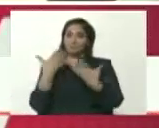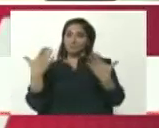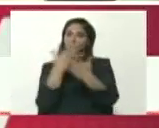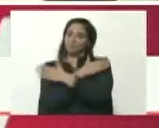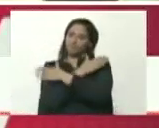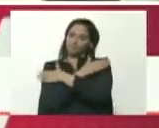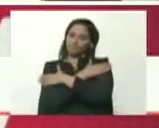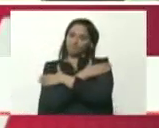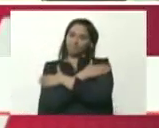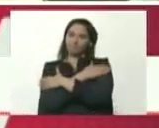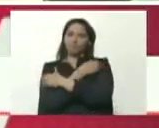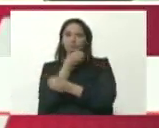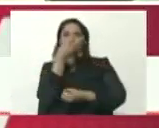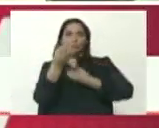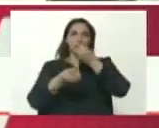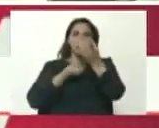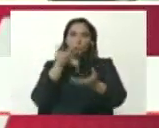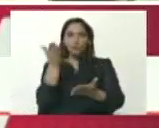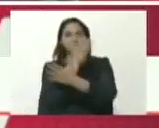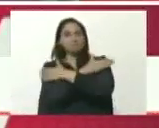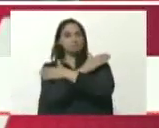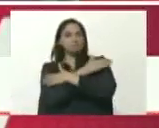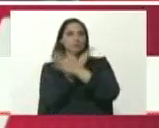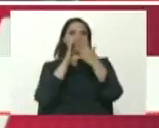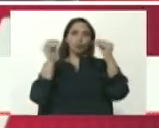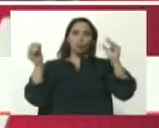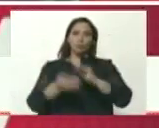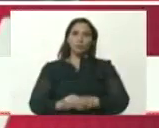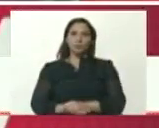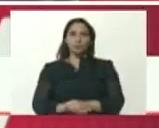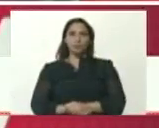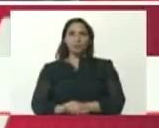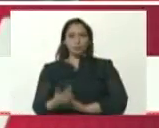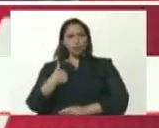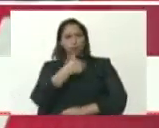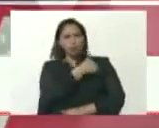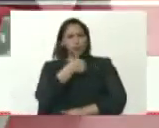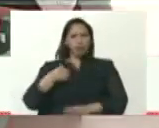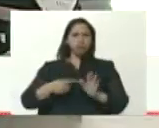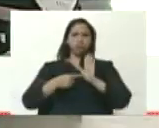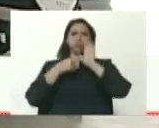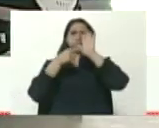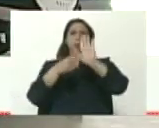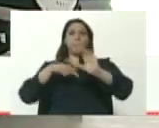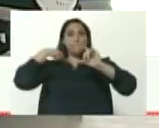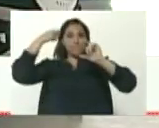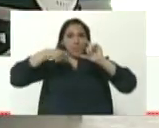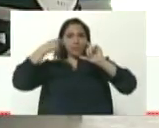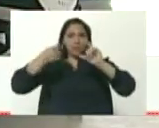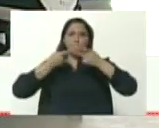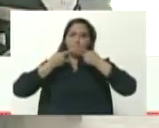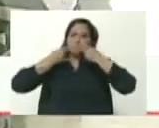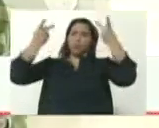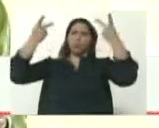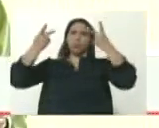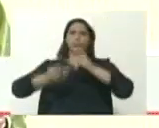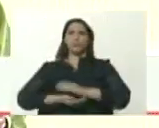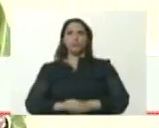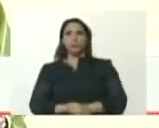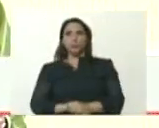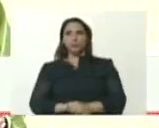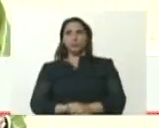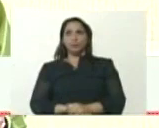Felicidades, besos, abrazos para todos y para todas. Yo quiero mostrarles un video y vamos a publicarlo en las redes.